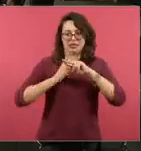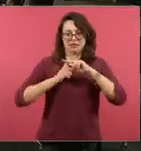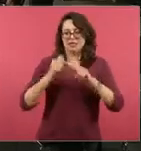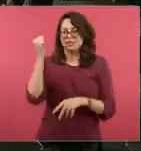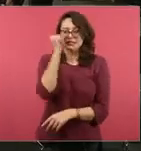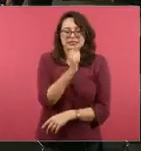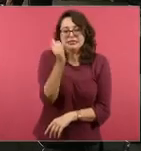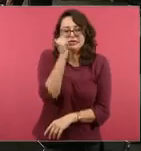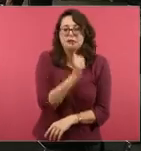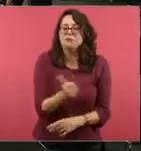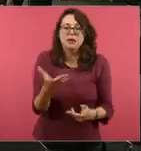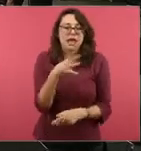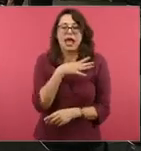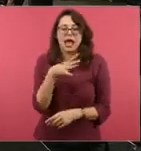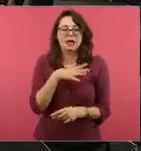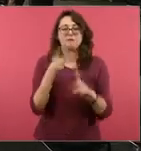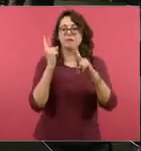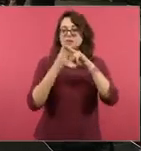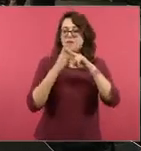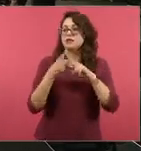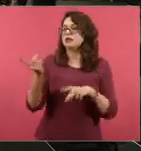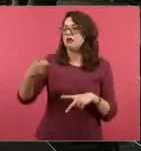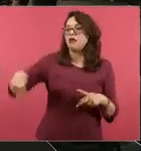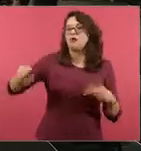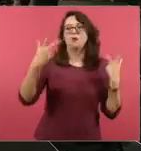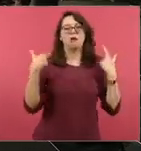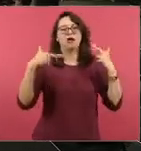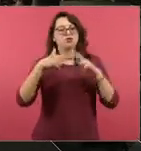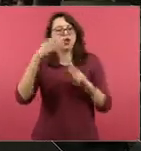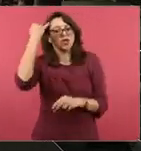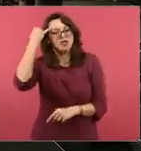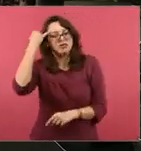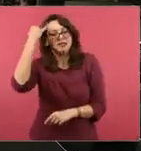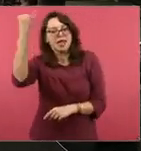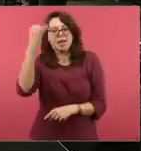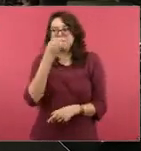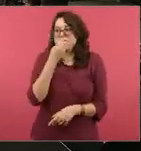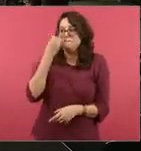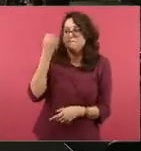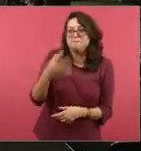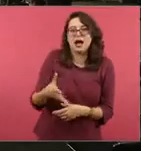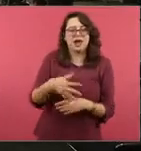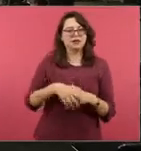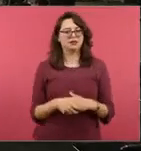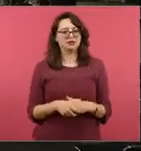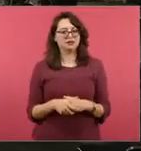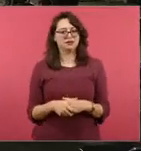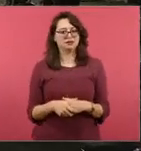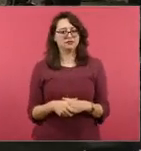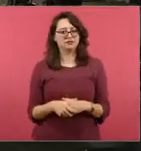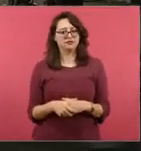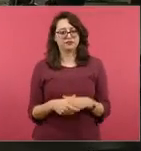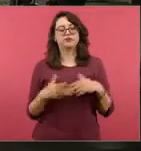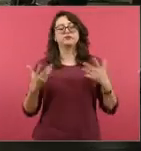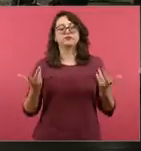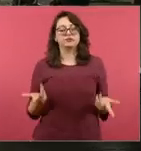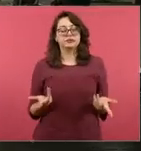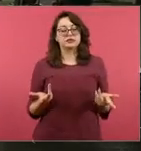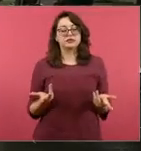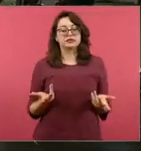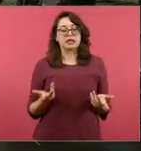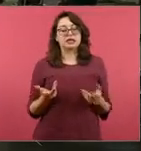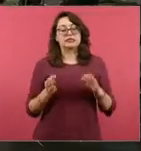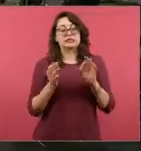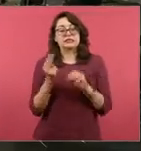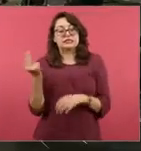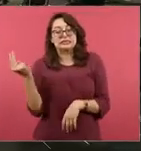hay, son muy ingeniosos, porque el proceso de formación inicial incluso